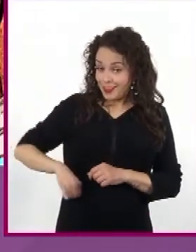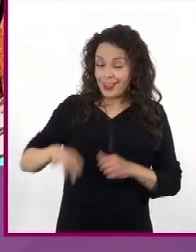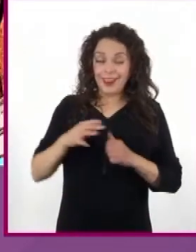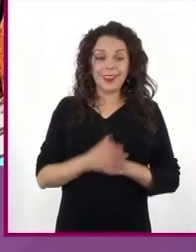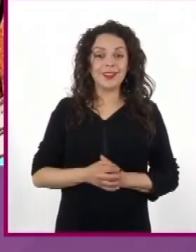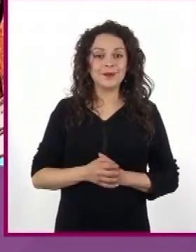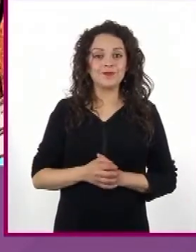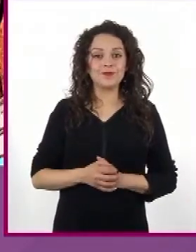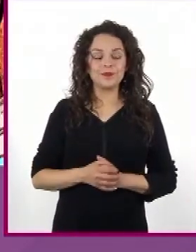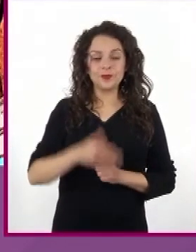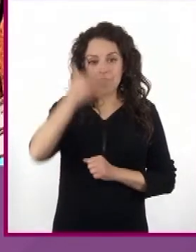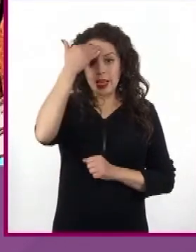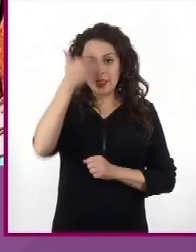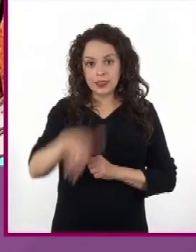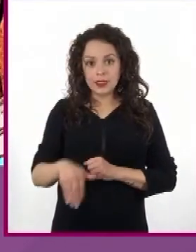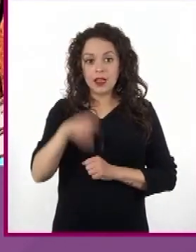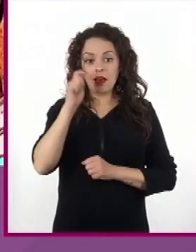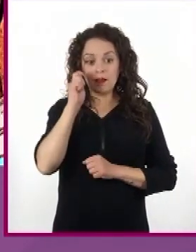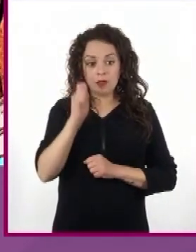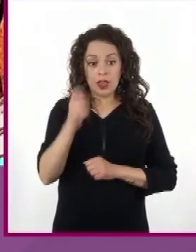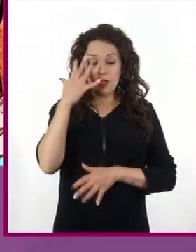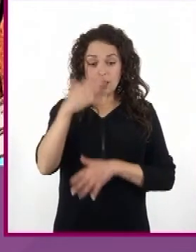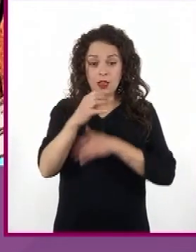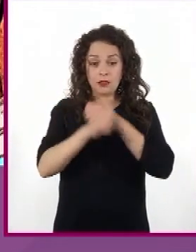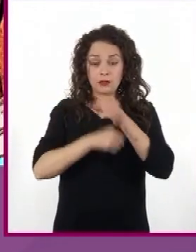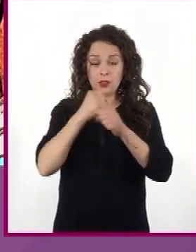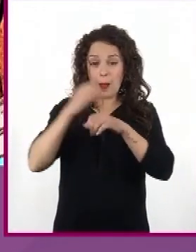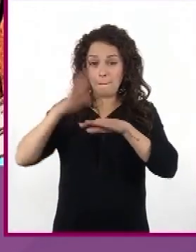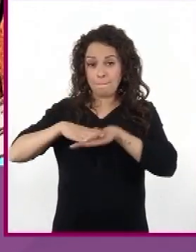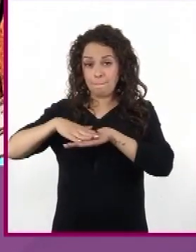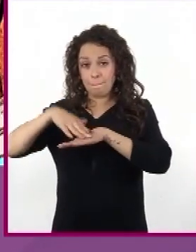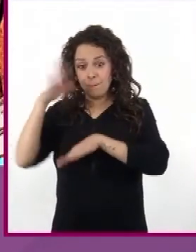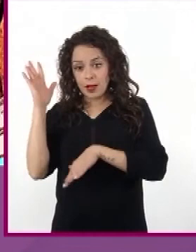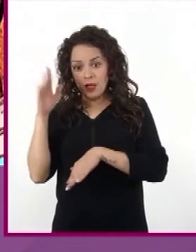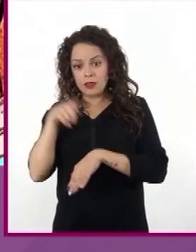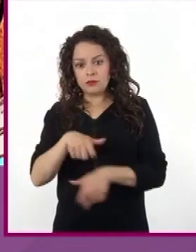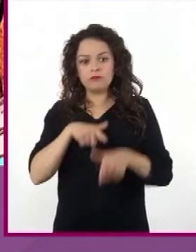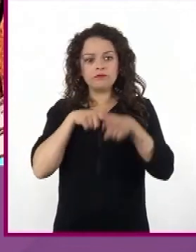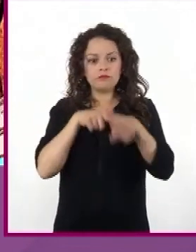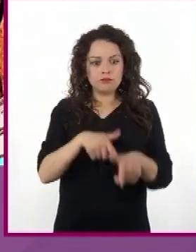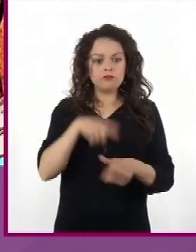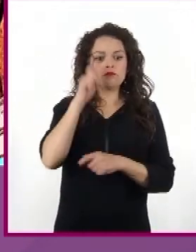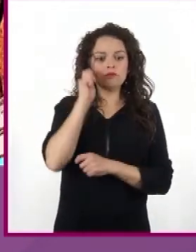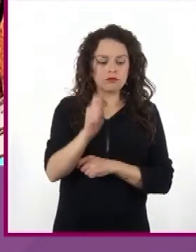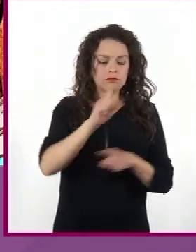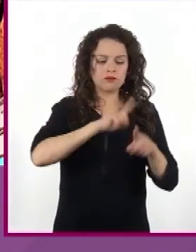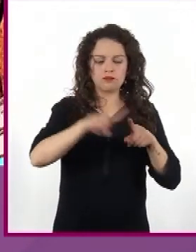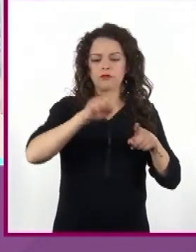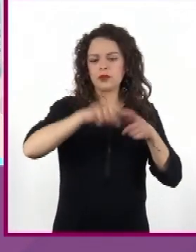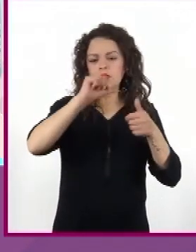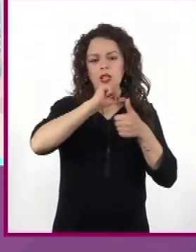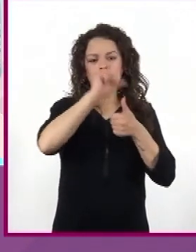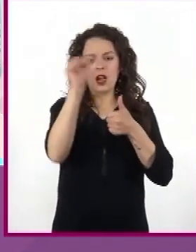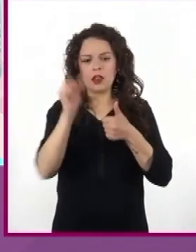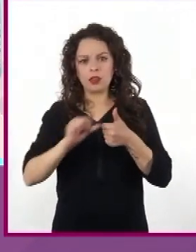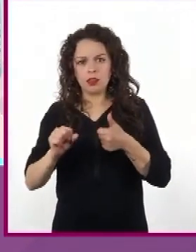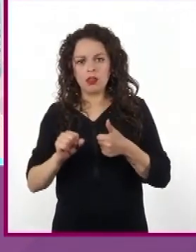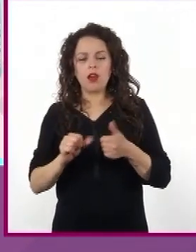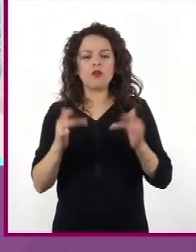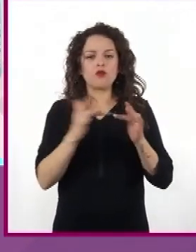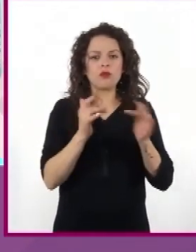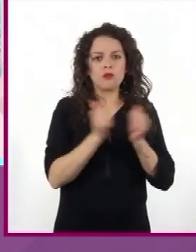Se conoce que más de una década Remedios Varo mantuvo distancia de los círculos artísticos. Fue a partir